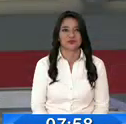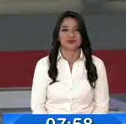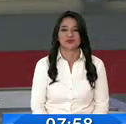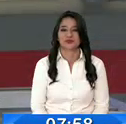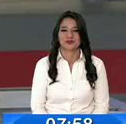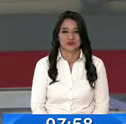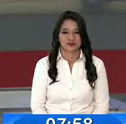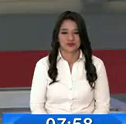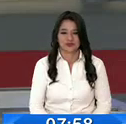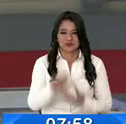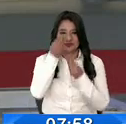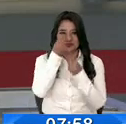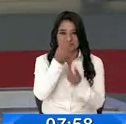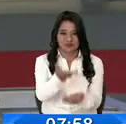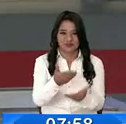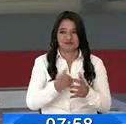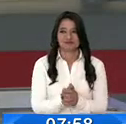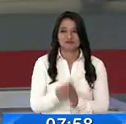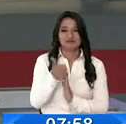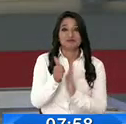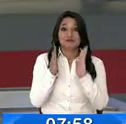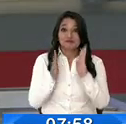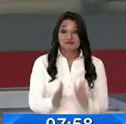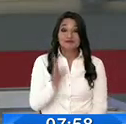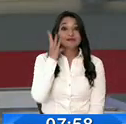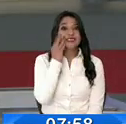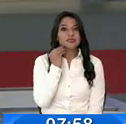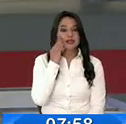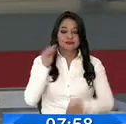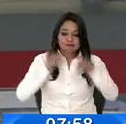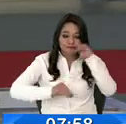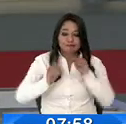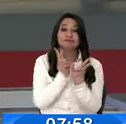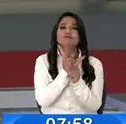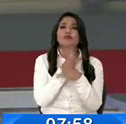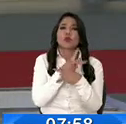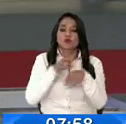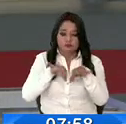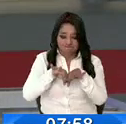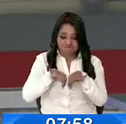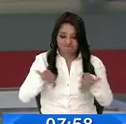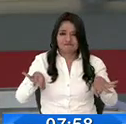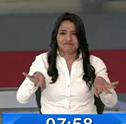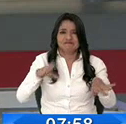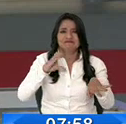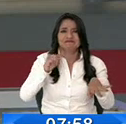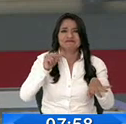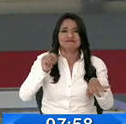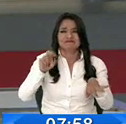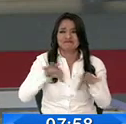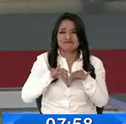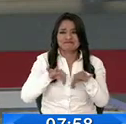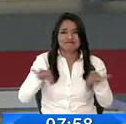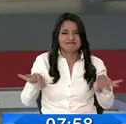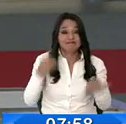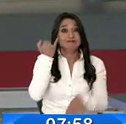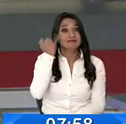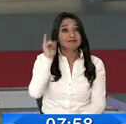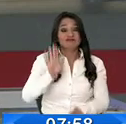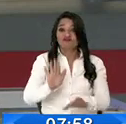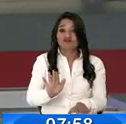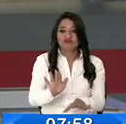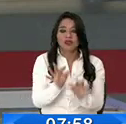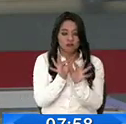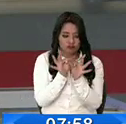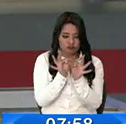es tiempo de contarles que artesanos de expertos en la elaboración de productos hechos en caña grada en cuadra tuvieron la iniciativa de